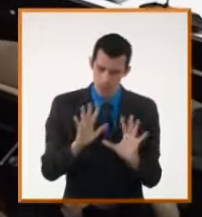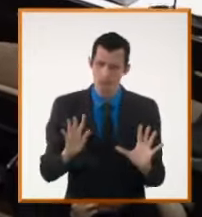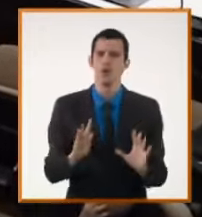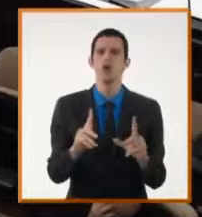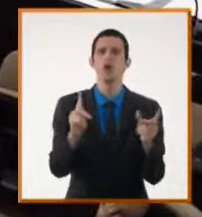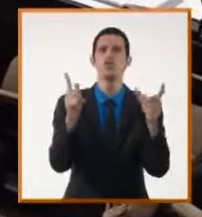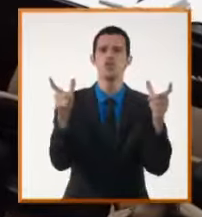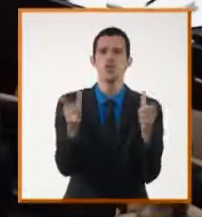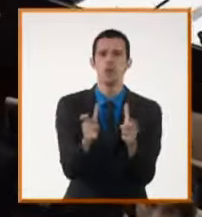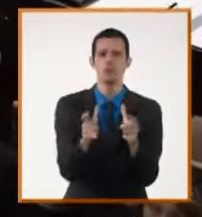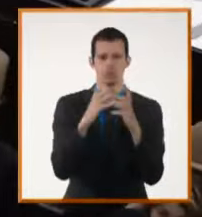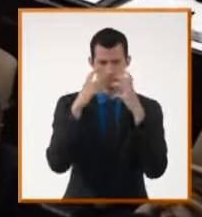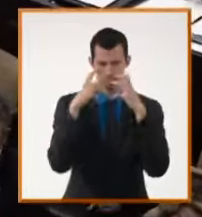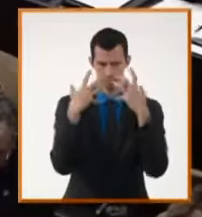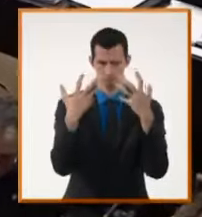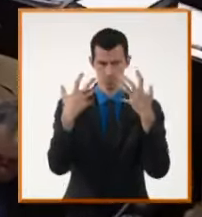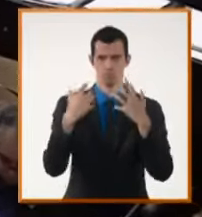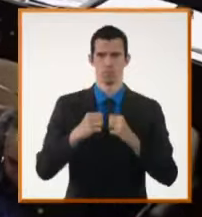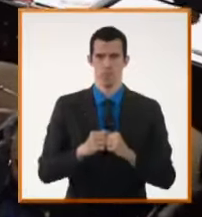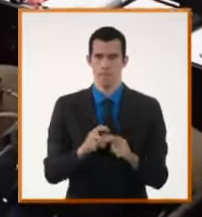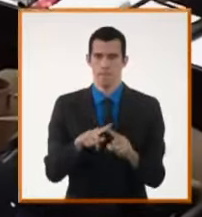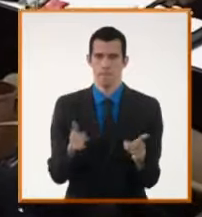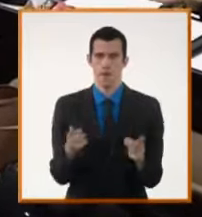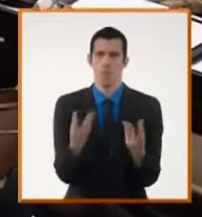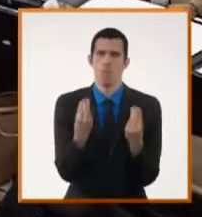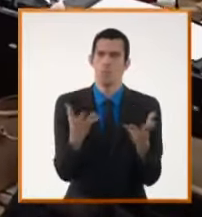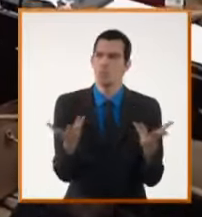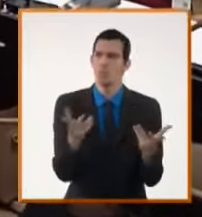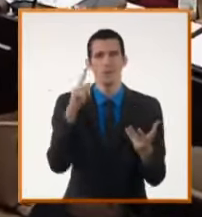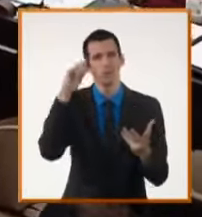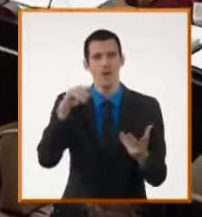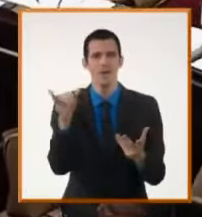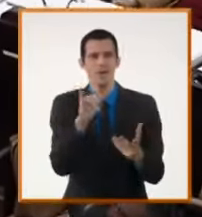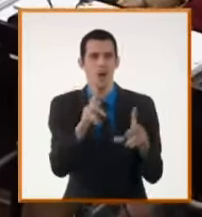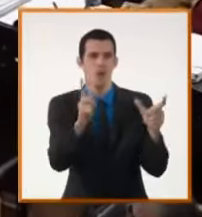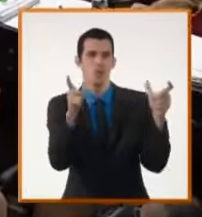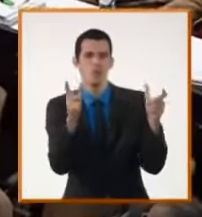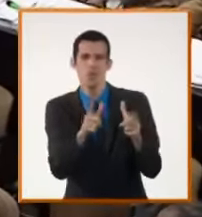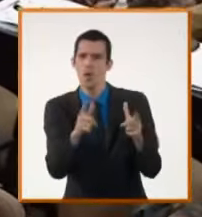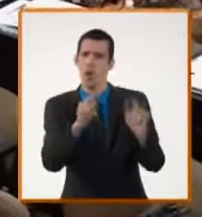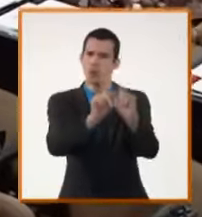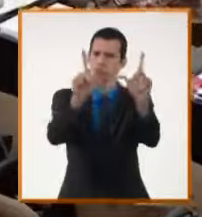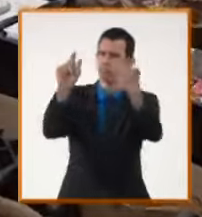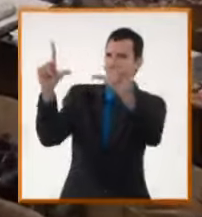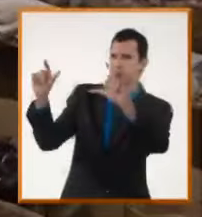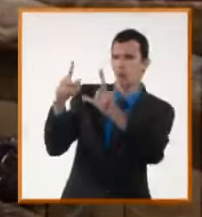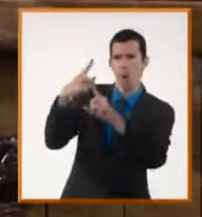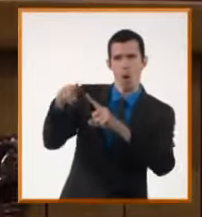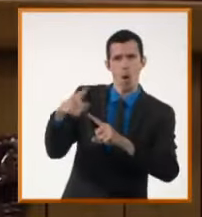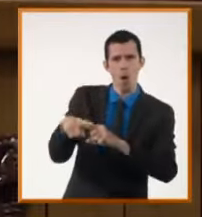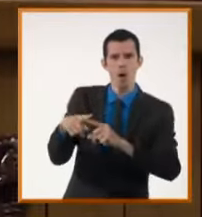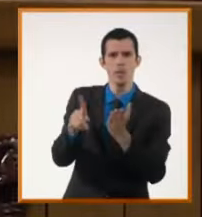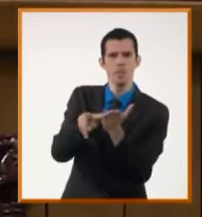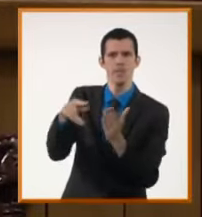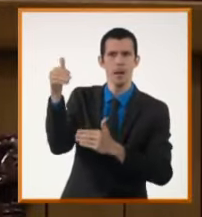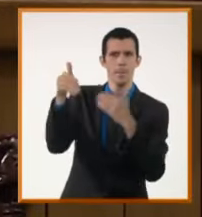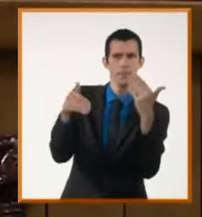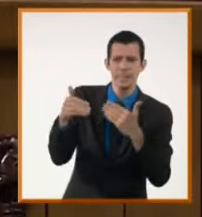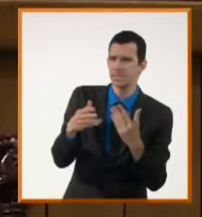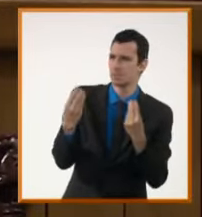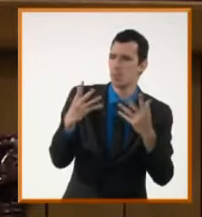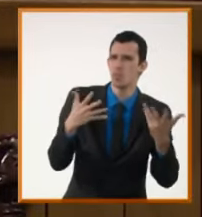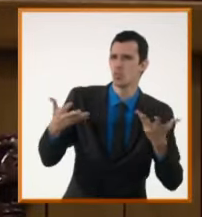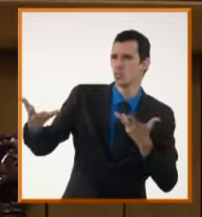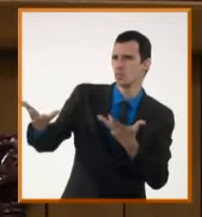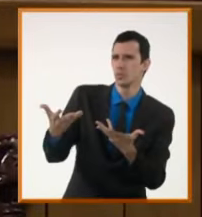reuniones, tantas videoconferencias, que cualquiera esté mandando un papel para allá abajo o esté convocando a alguien allá abajo. Eso tenemos